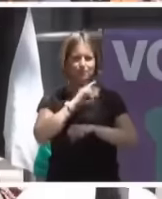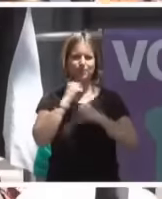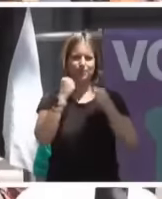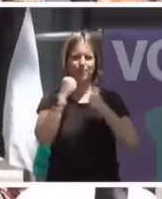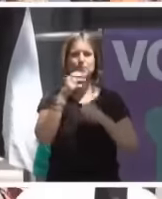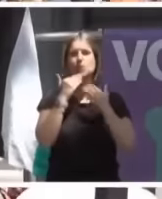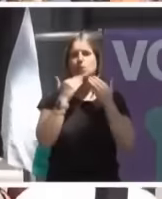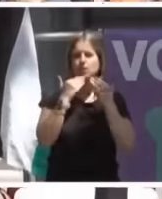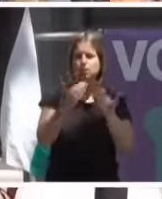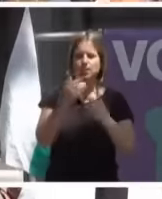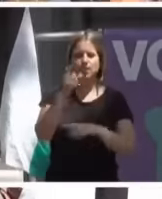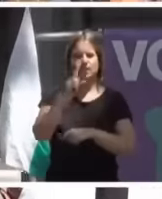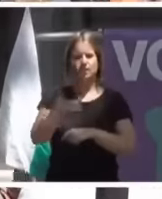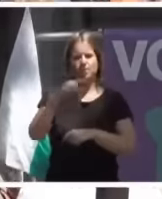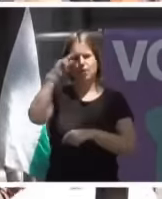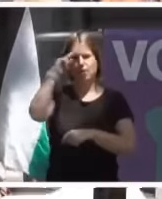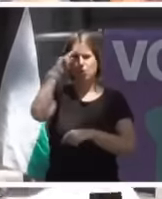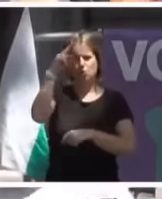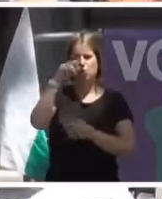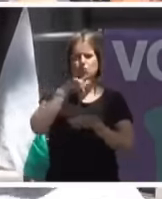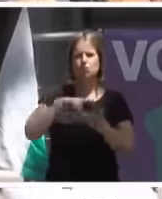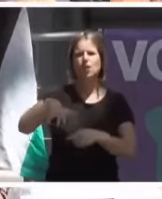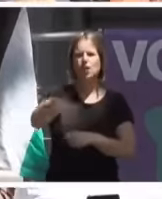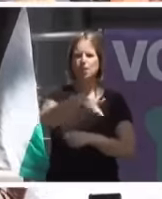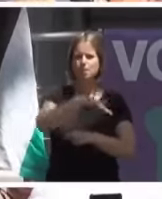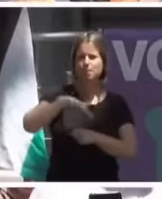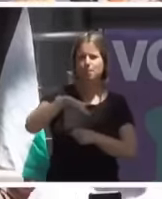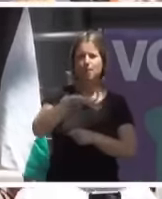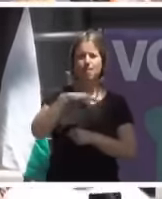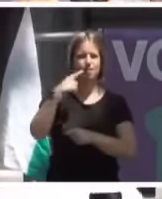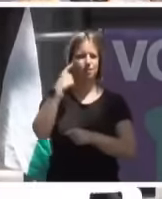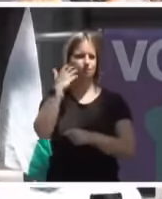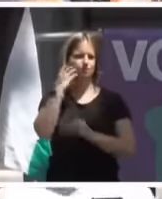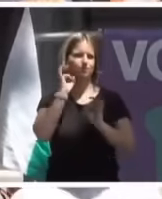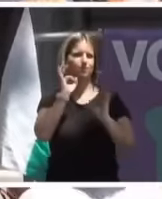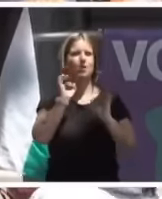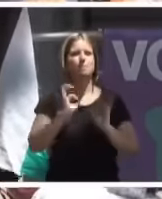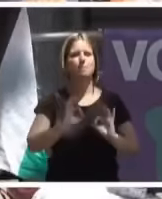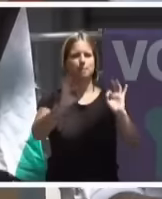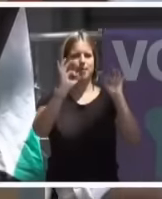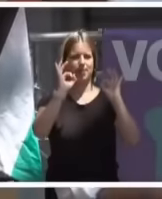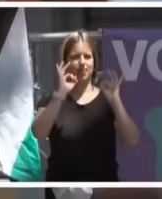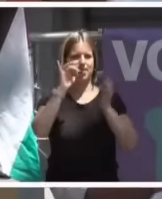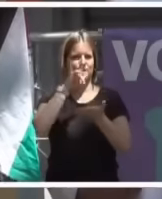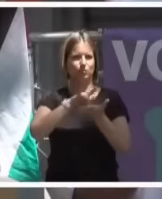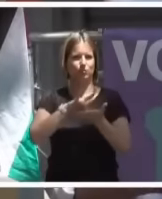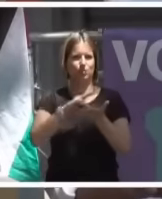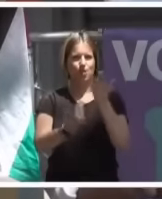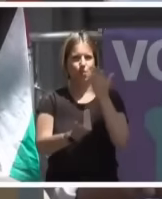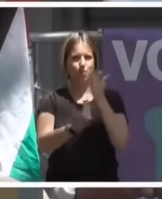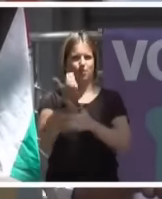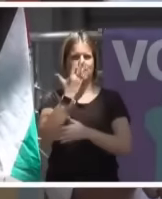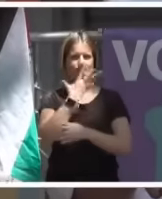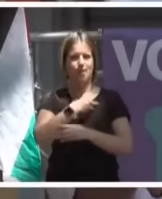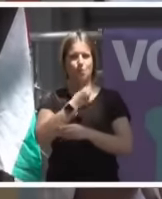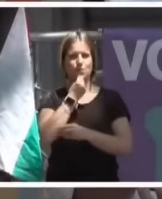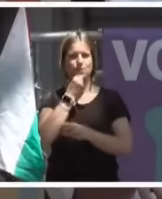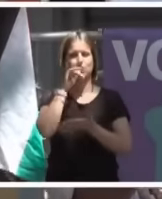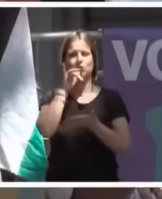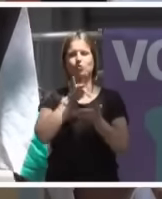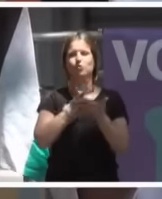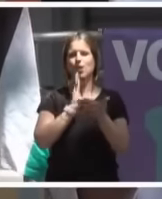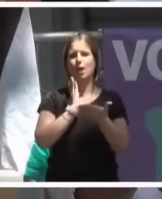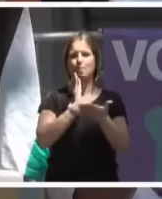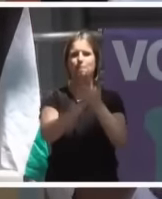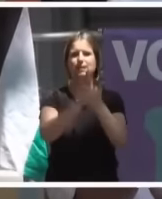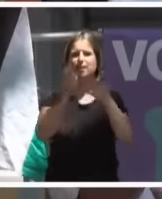Gracias. Y además es un honor estar en una plaza tan simbólica como esta, en un día tan hermoso, en medio de la campaña, una